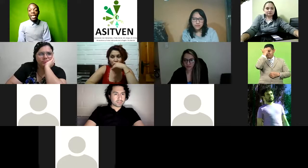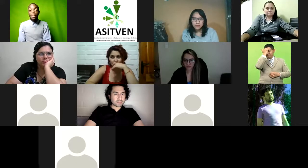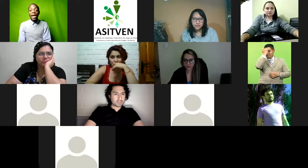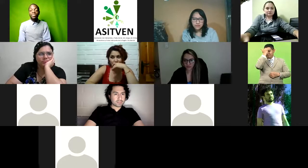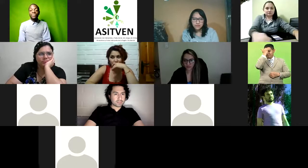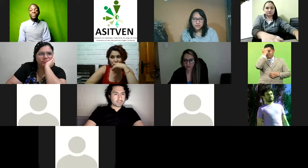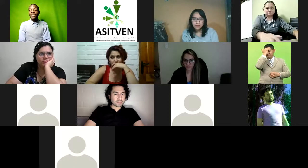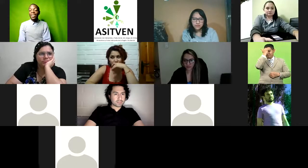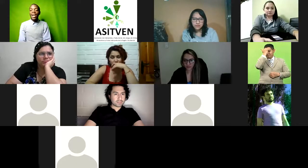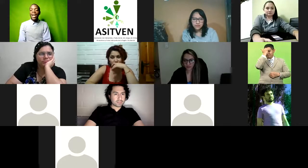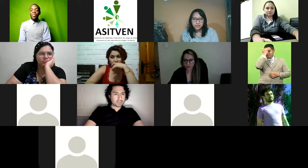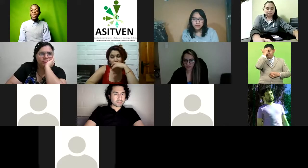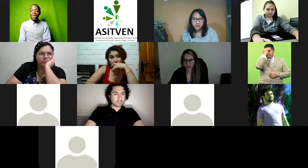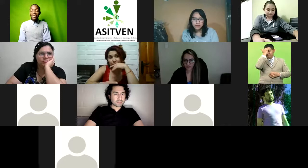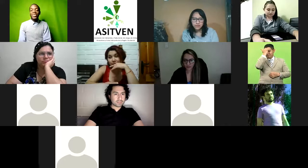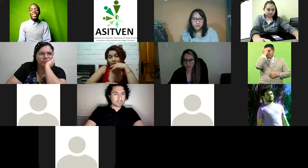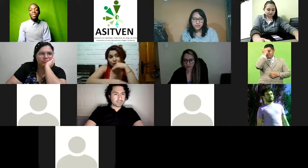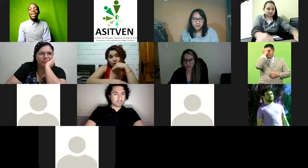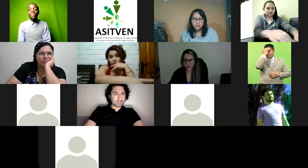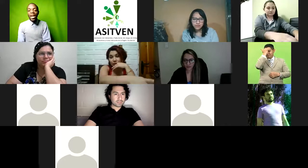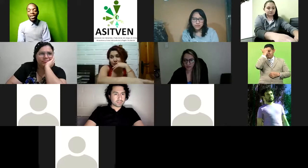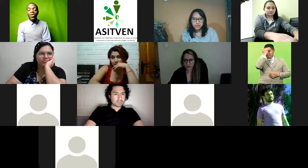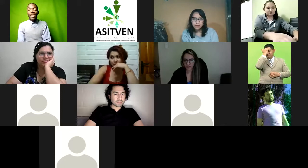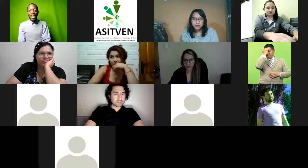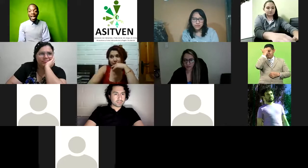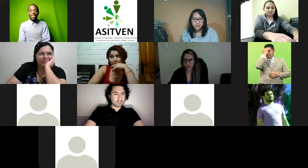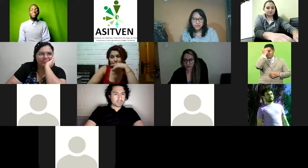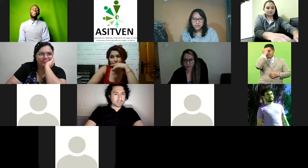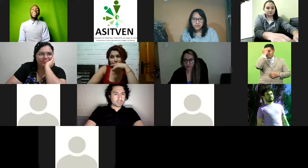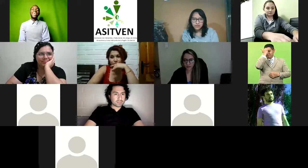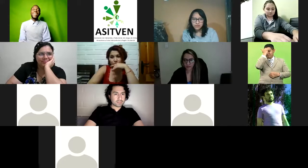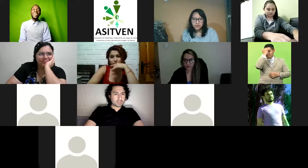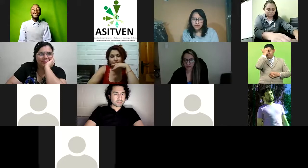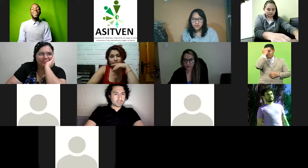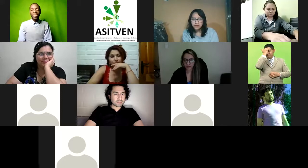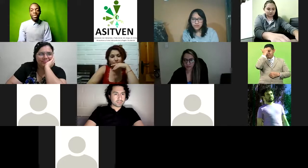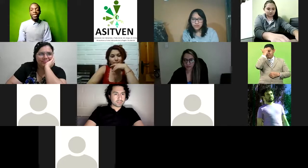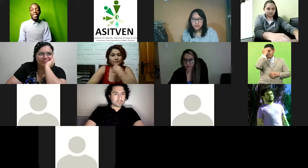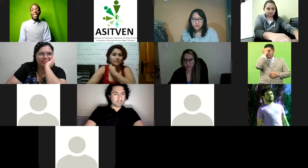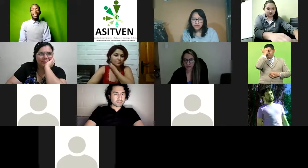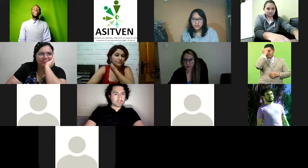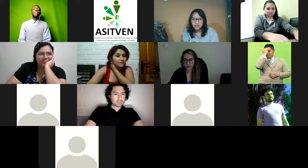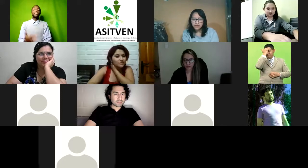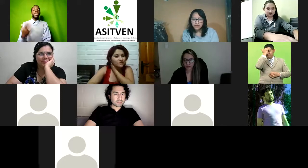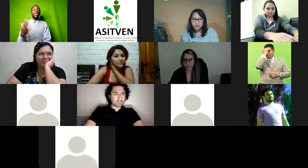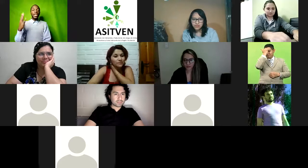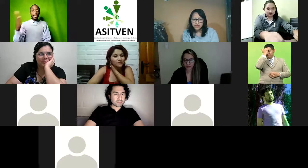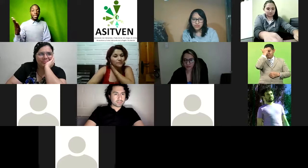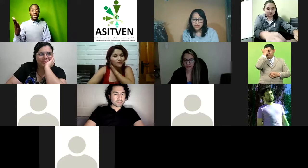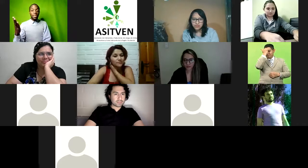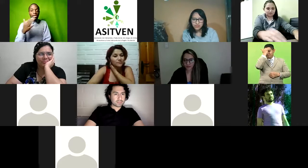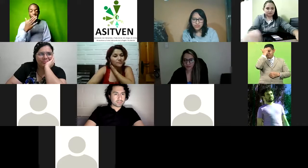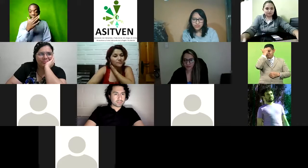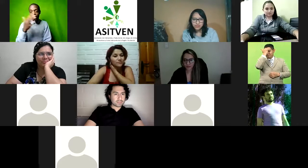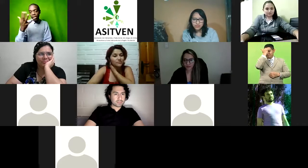se llama, ¿cómo llamarlo? Bueno, se llama Rafael Jonathan. Rafael Jonathan, pero él también